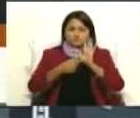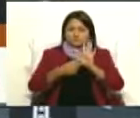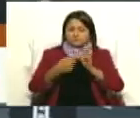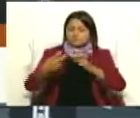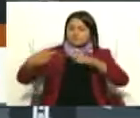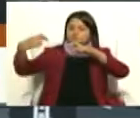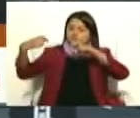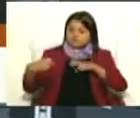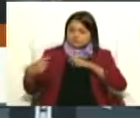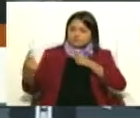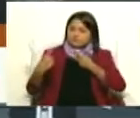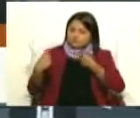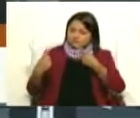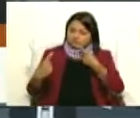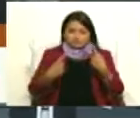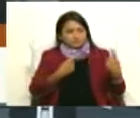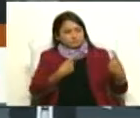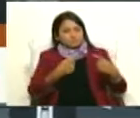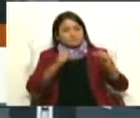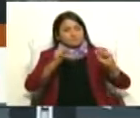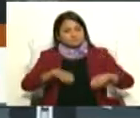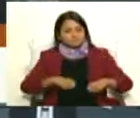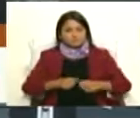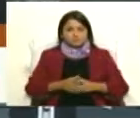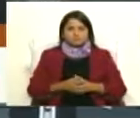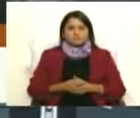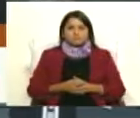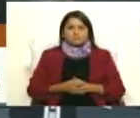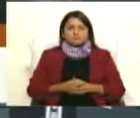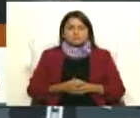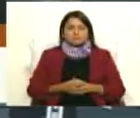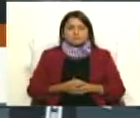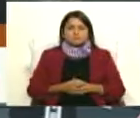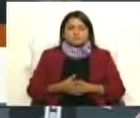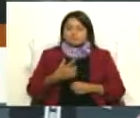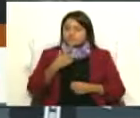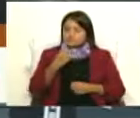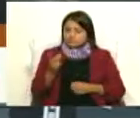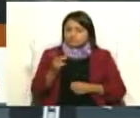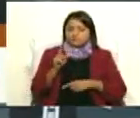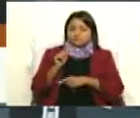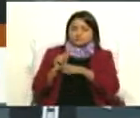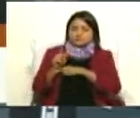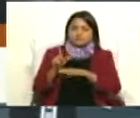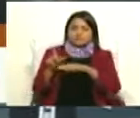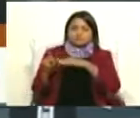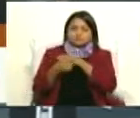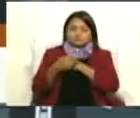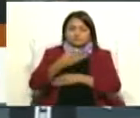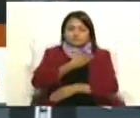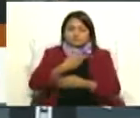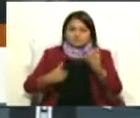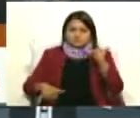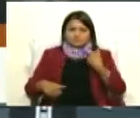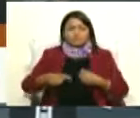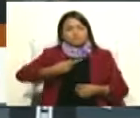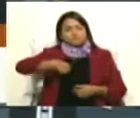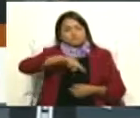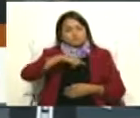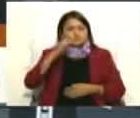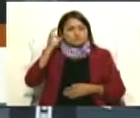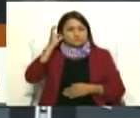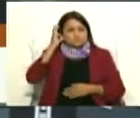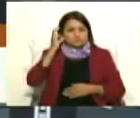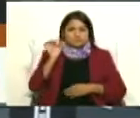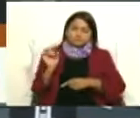que sentar a negociar. Yo le digo al presidente de Guyana, desde acá las mujeres te lanzamos un